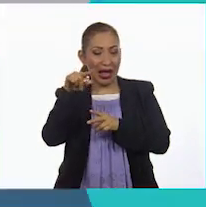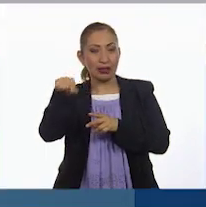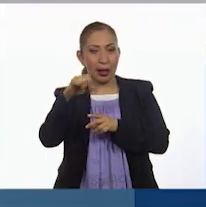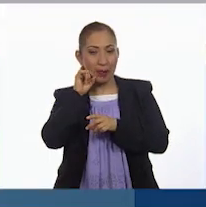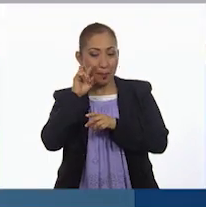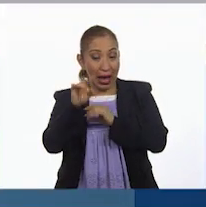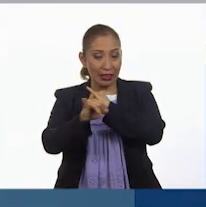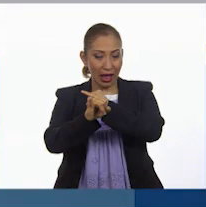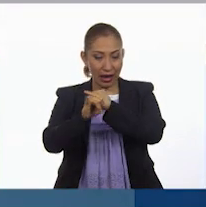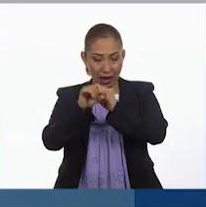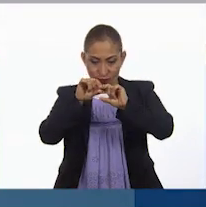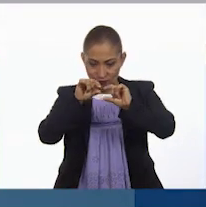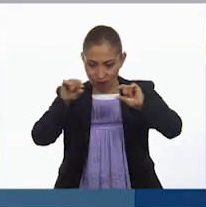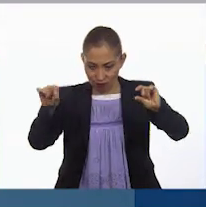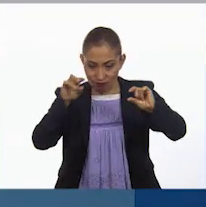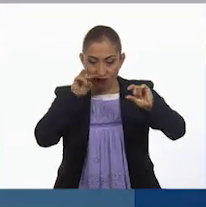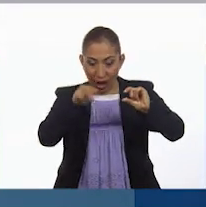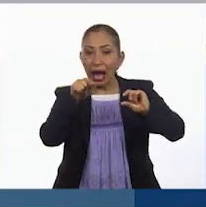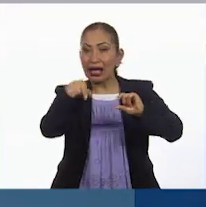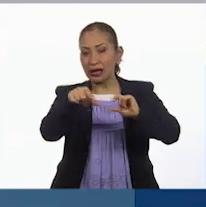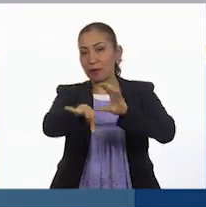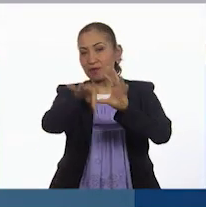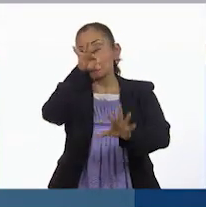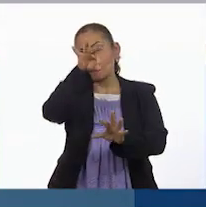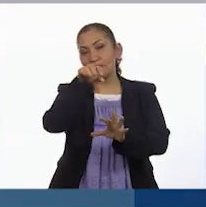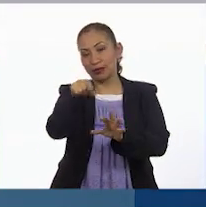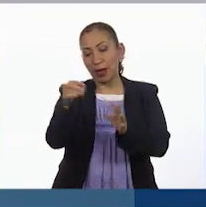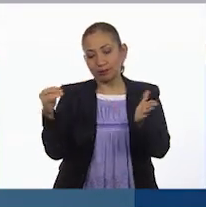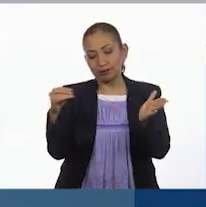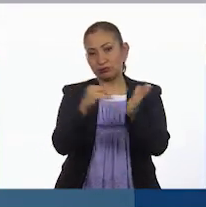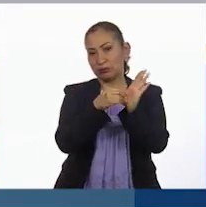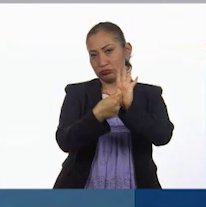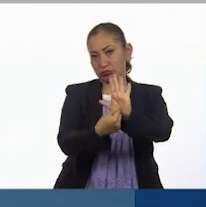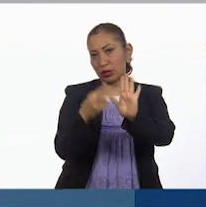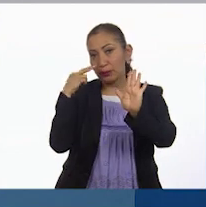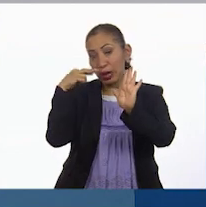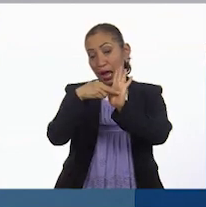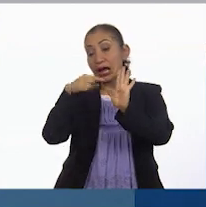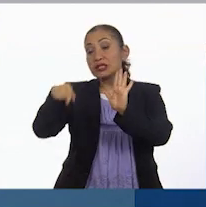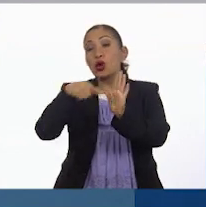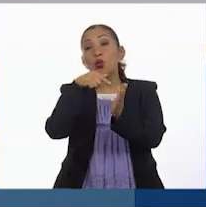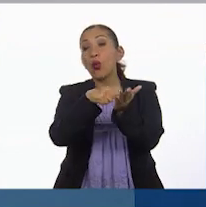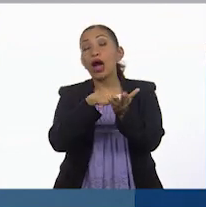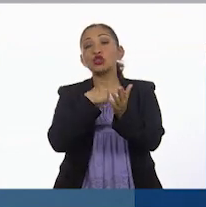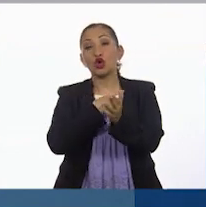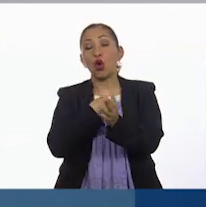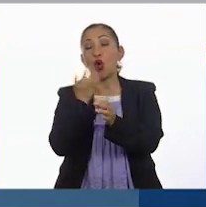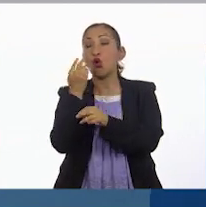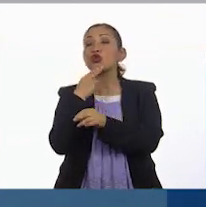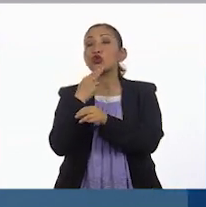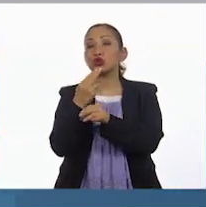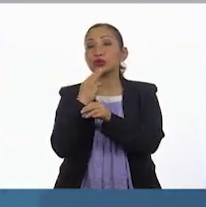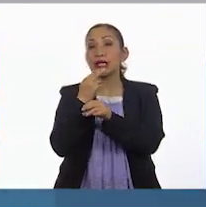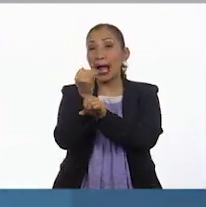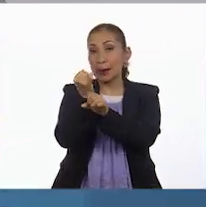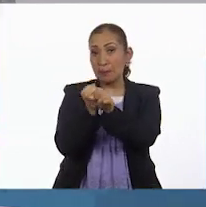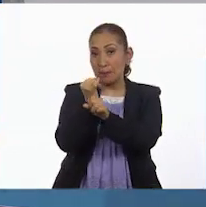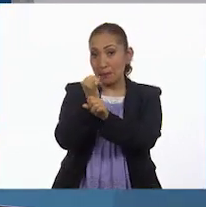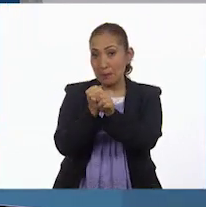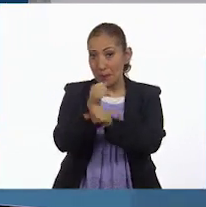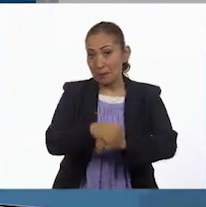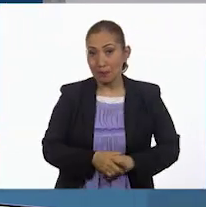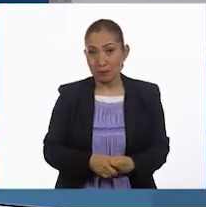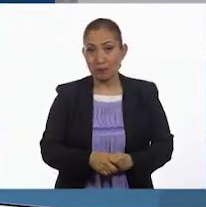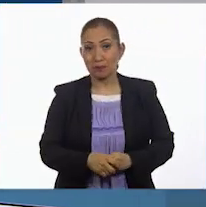dirección electrónica. Y también pues la estamos anotando aquí porque son las fuentes que nosotros vamos a consultar.